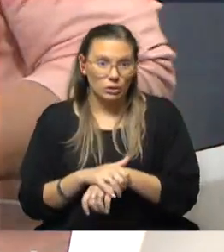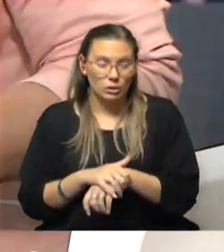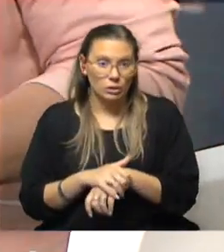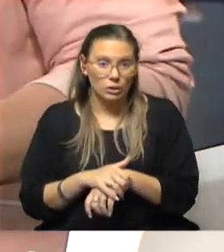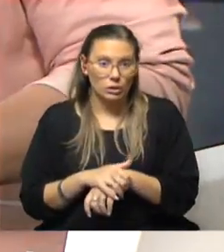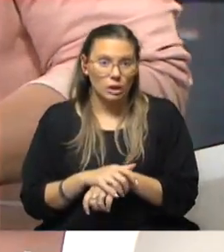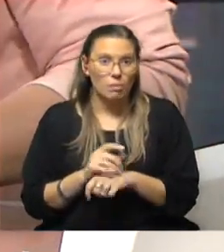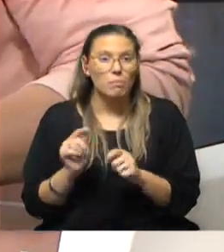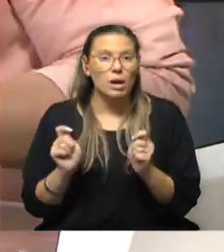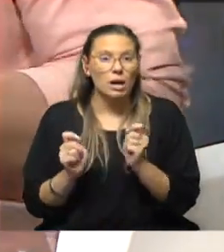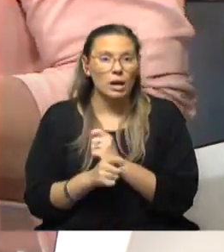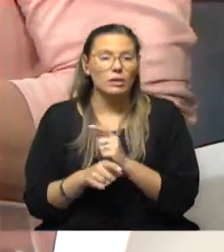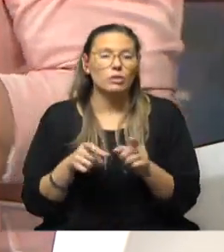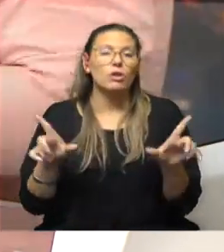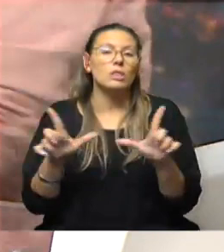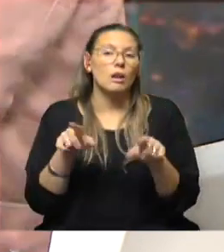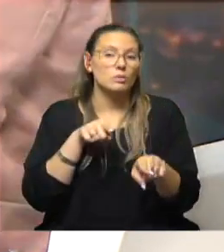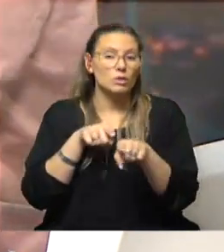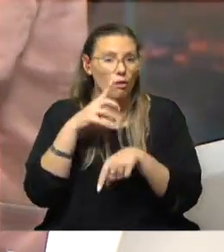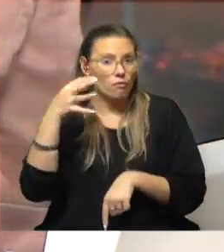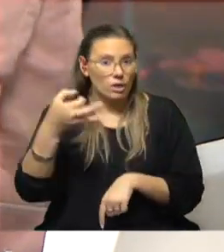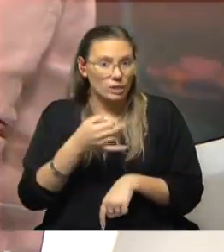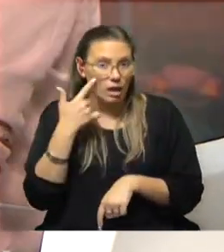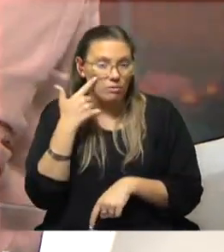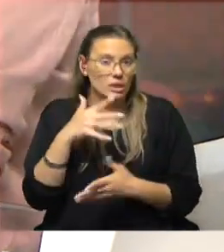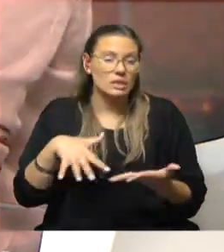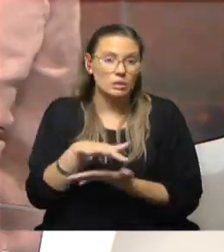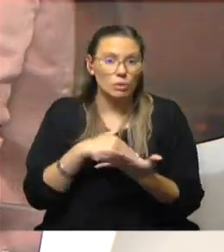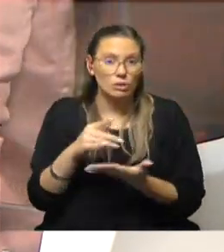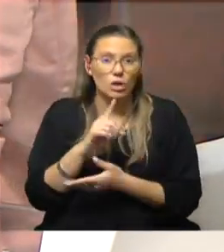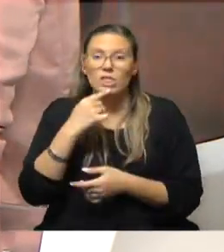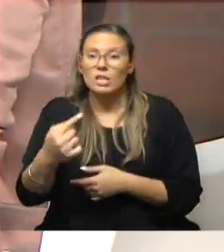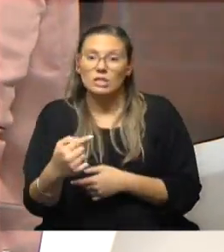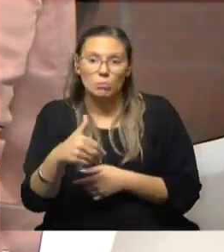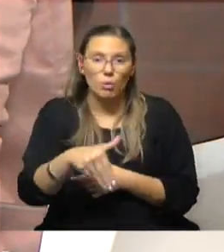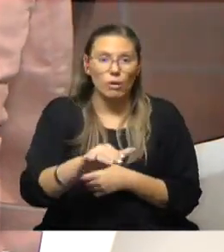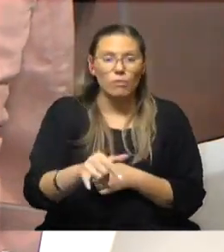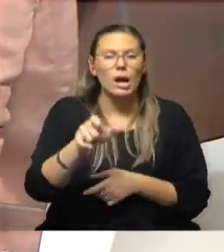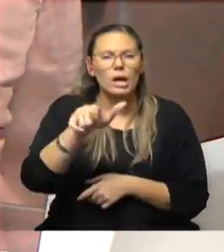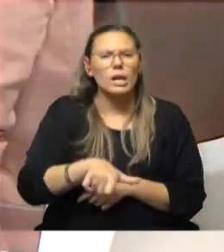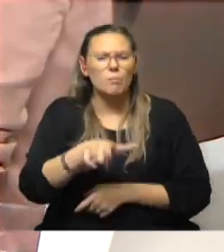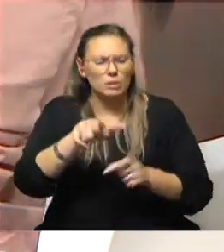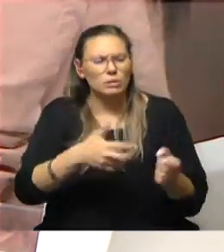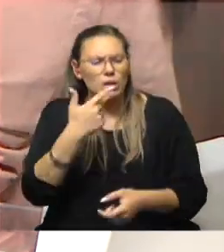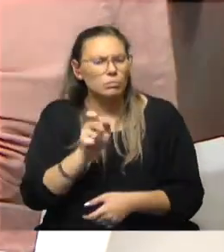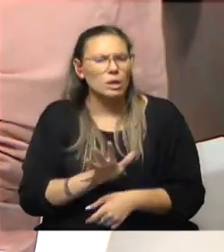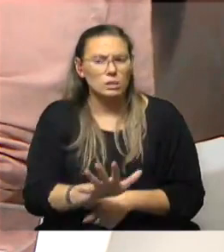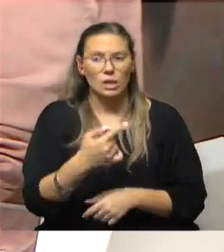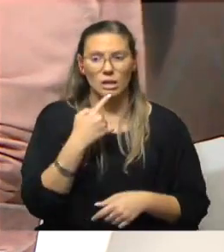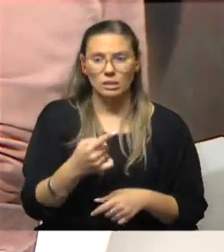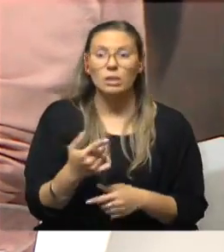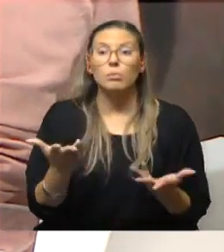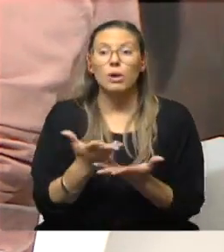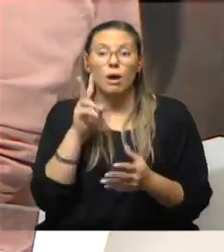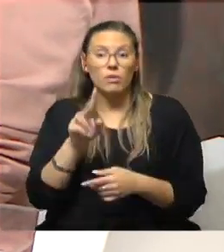vamos a cambiar un poquito. Porque esto es televisión, ¿verdad? Viste que estas cosas suceden. Vamos para acá. Decimos que es lo que le gusta a la gente de este programa. Viste que vos le decís, bueno, vamos